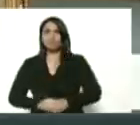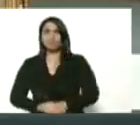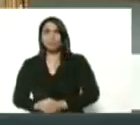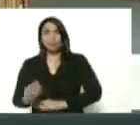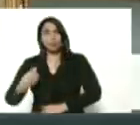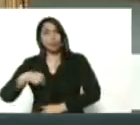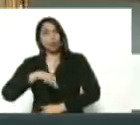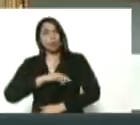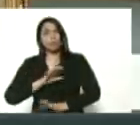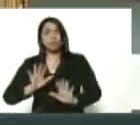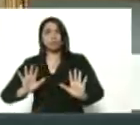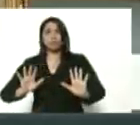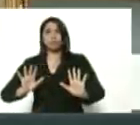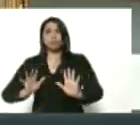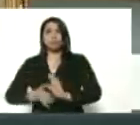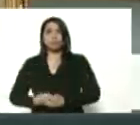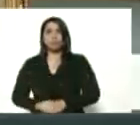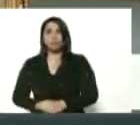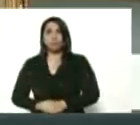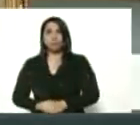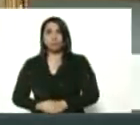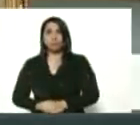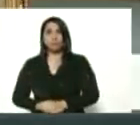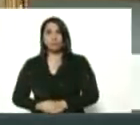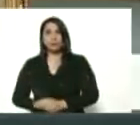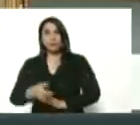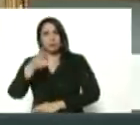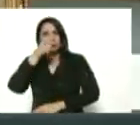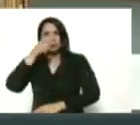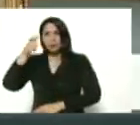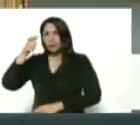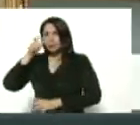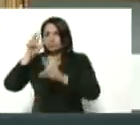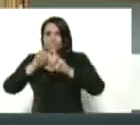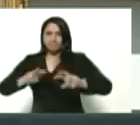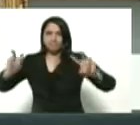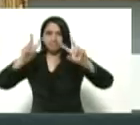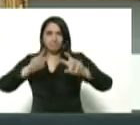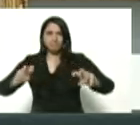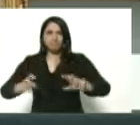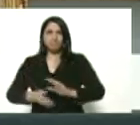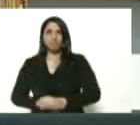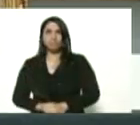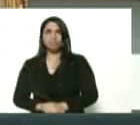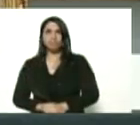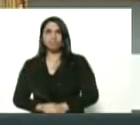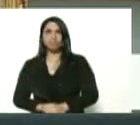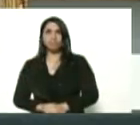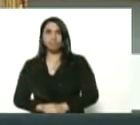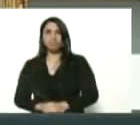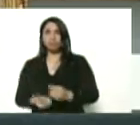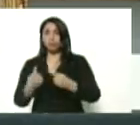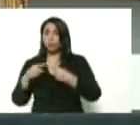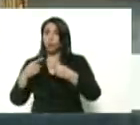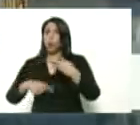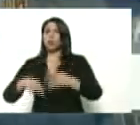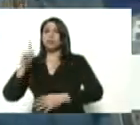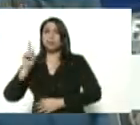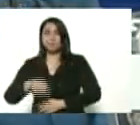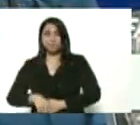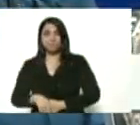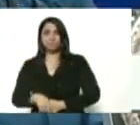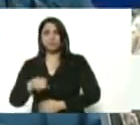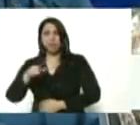Nosotros estuvimos haciendo seguimiento de esta operación, como de otras.